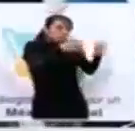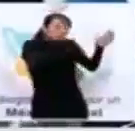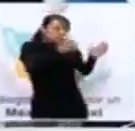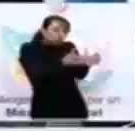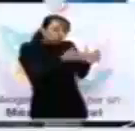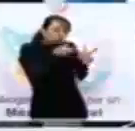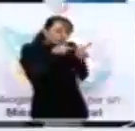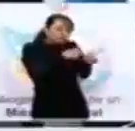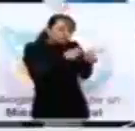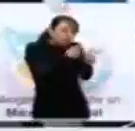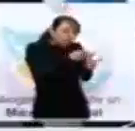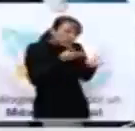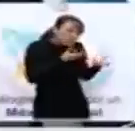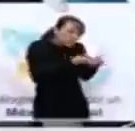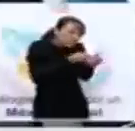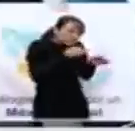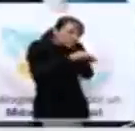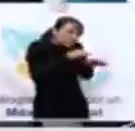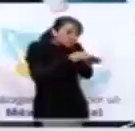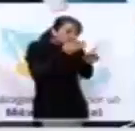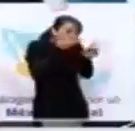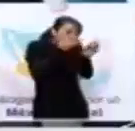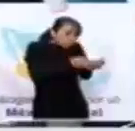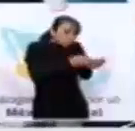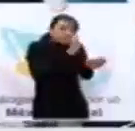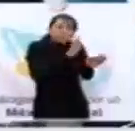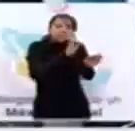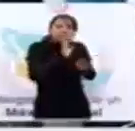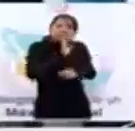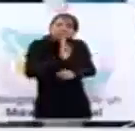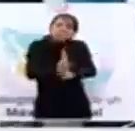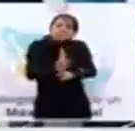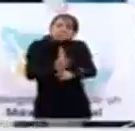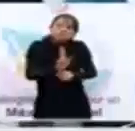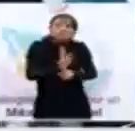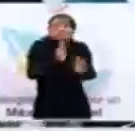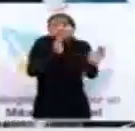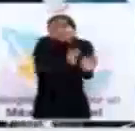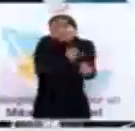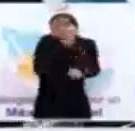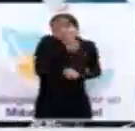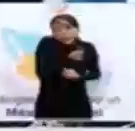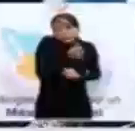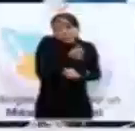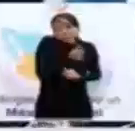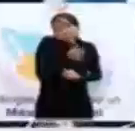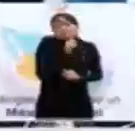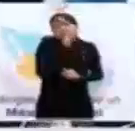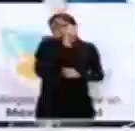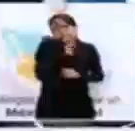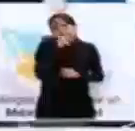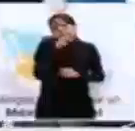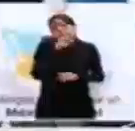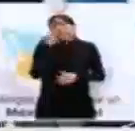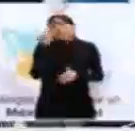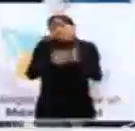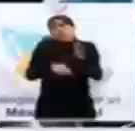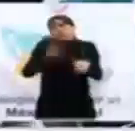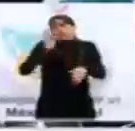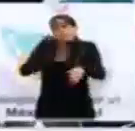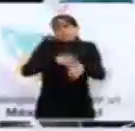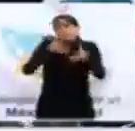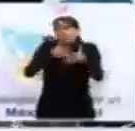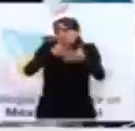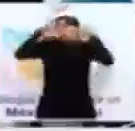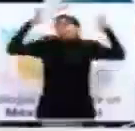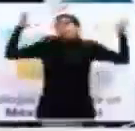Poder trabajar con los productores organizados de alguna forma, estimular que se organicen los